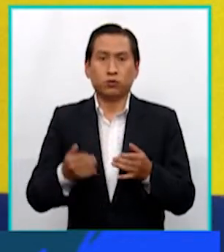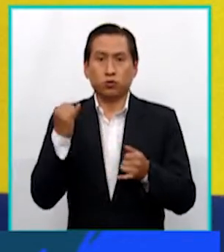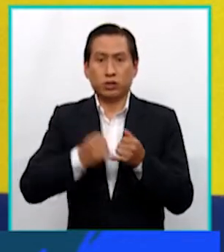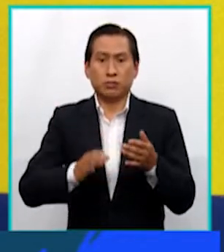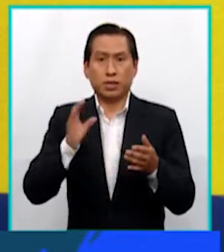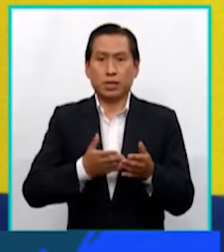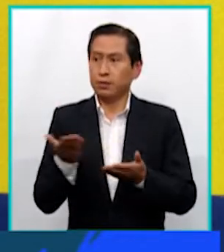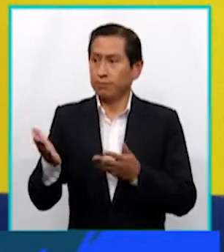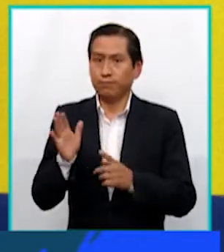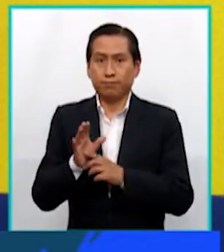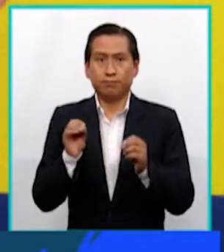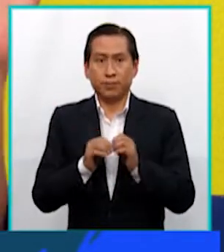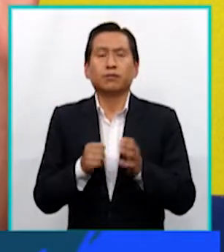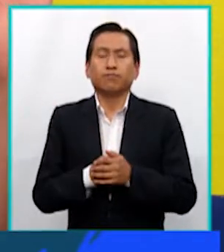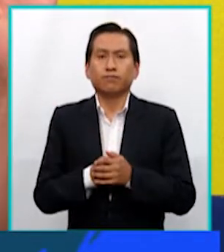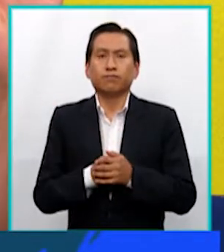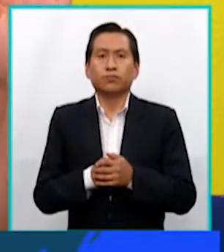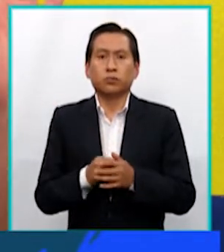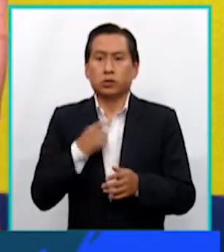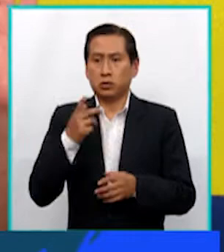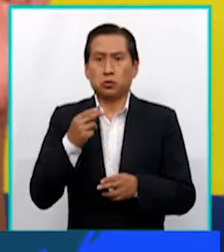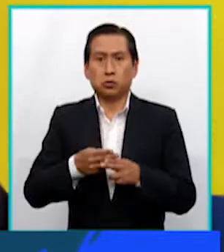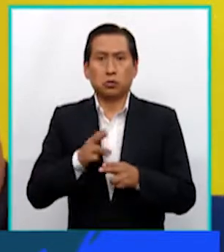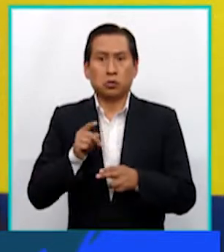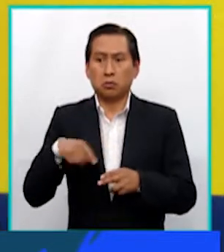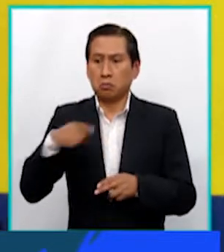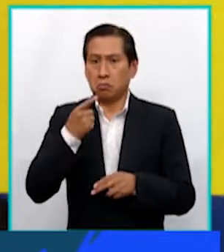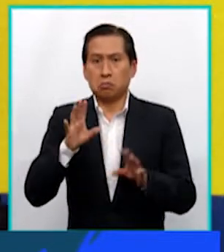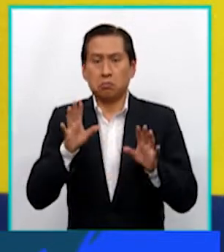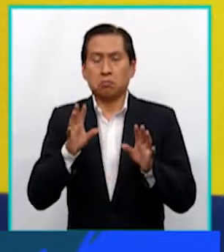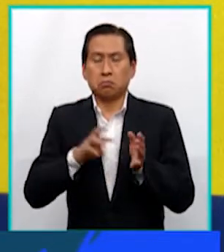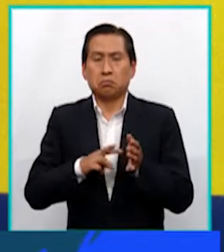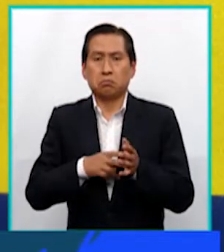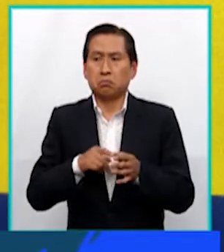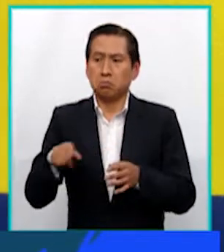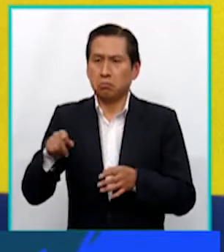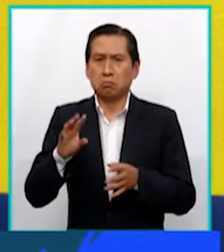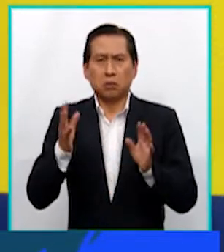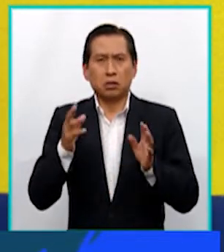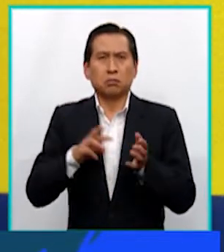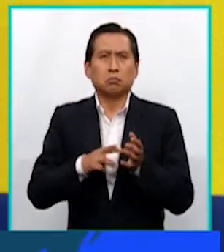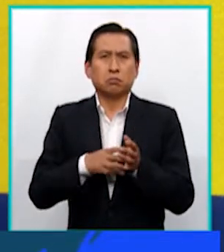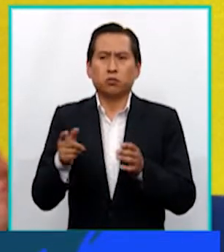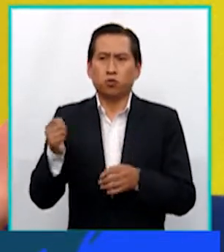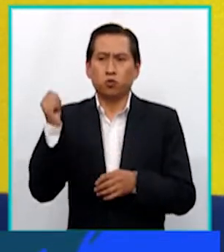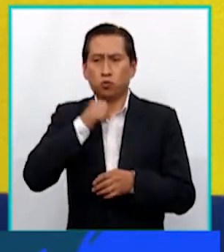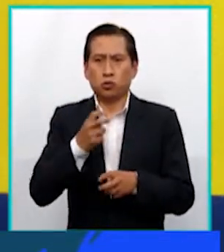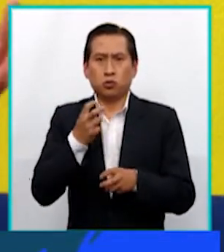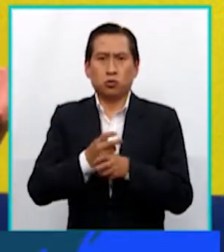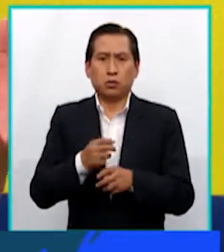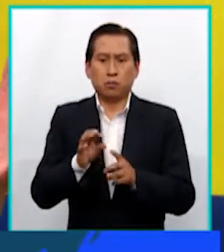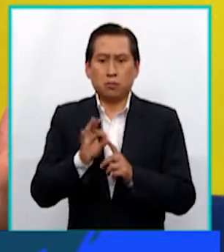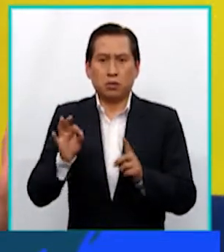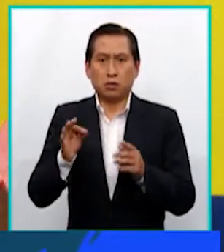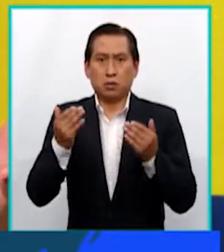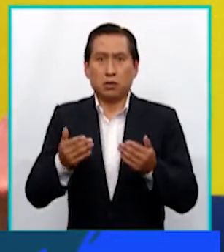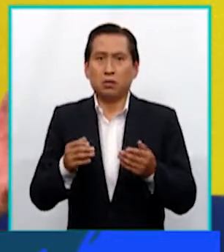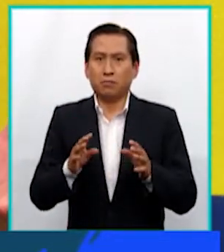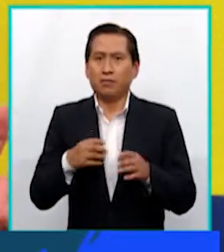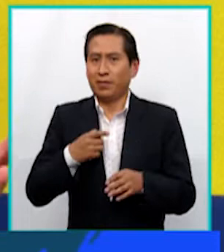última canción que nos van a presentar. Yo no voy a decir el nombre, ellos que lo digan, porque bueno, me parece un poco dura decirla fuera de